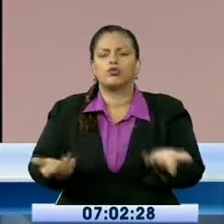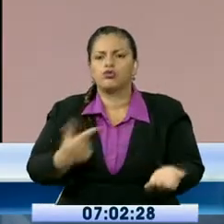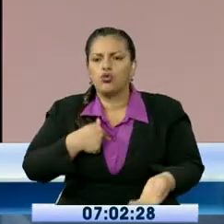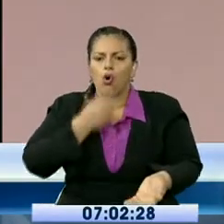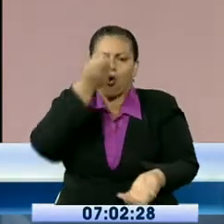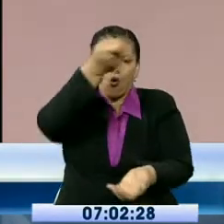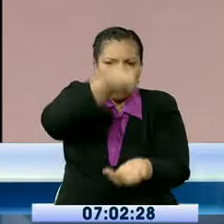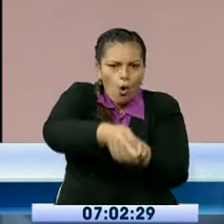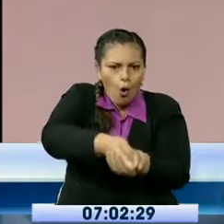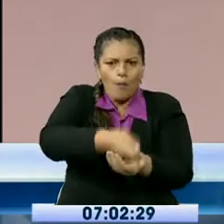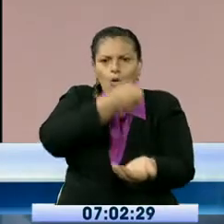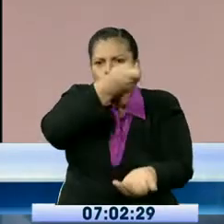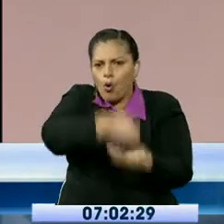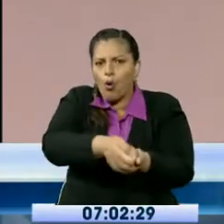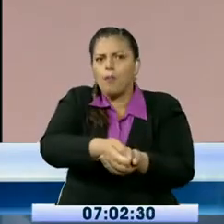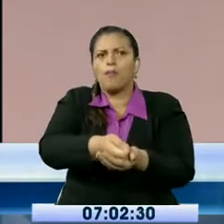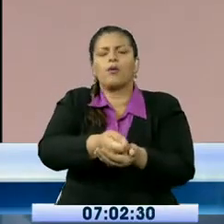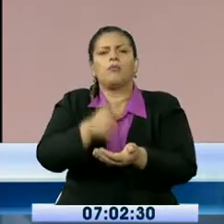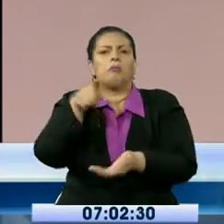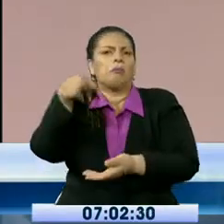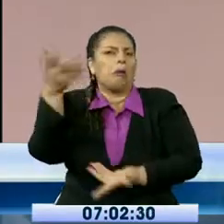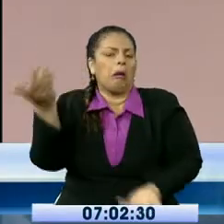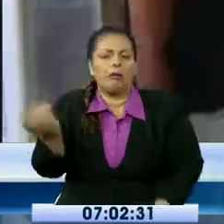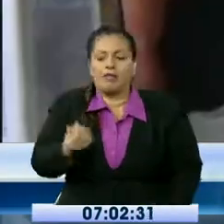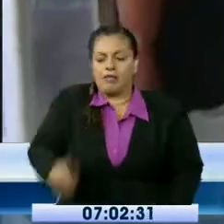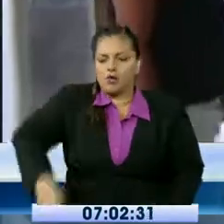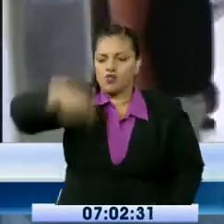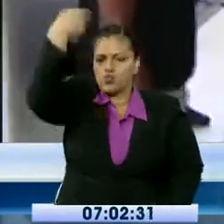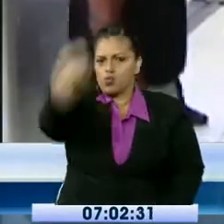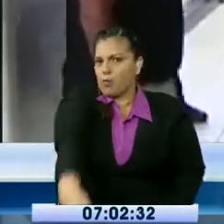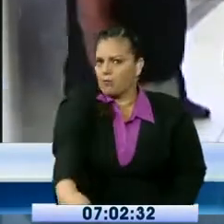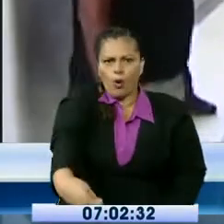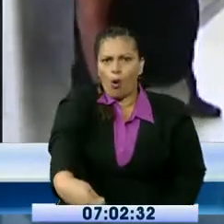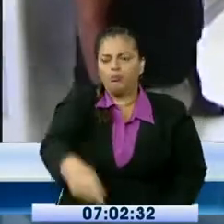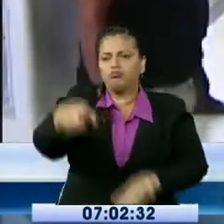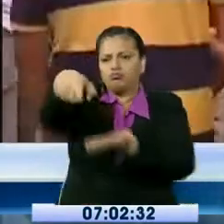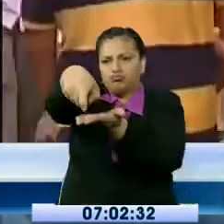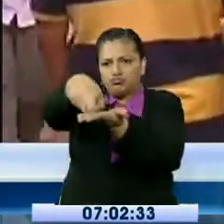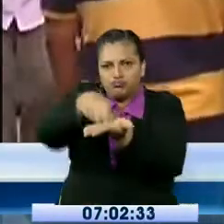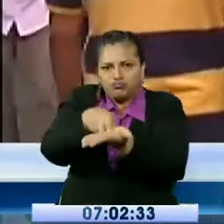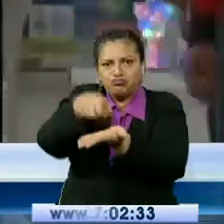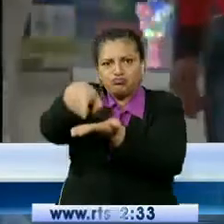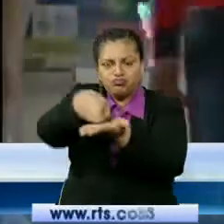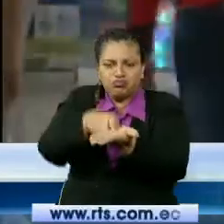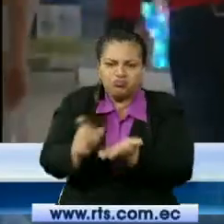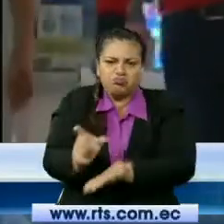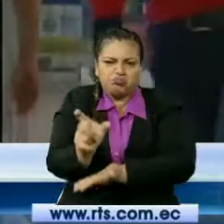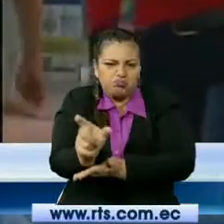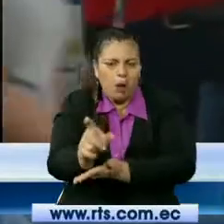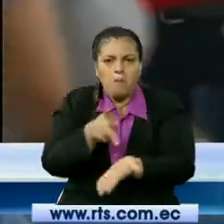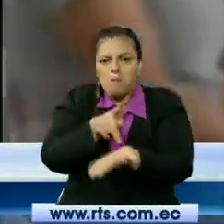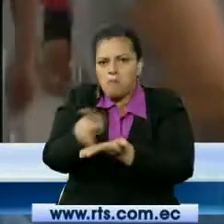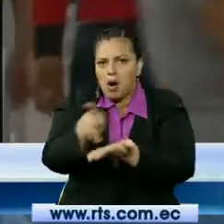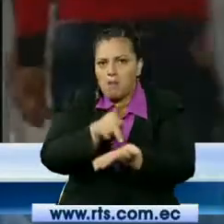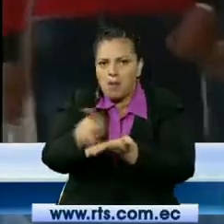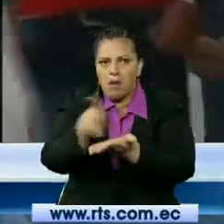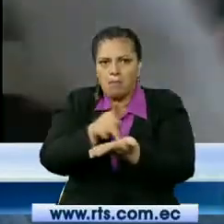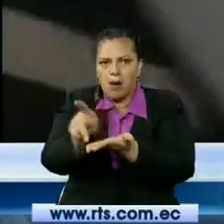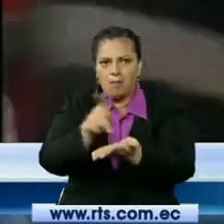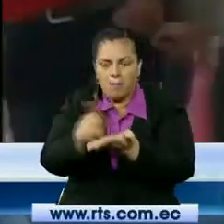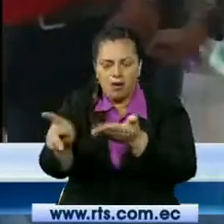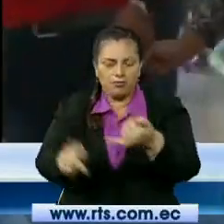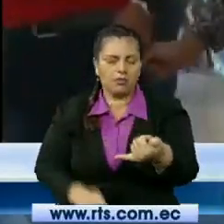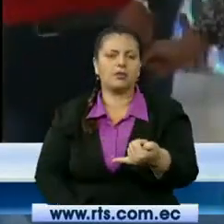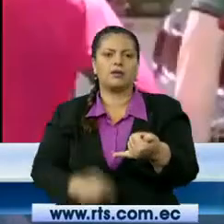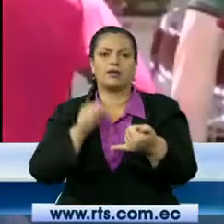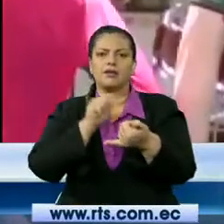tarjeta de crédito o tarjeta de débito o dinero electrónico, y automáticamente cada semana se me devuelve a mi cuenta de dinero